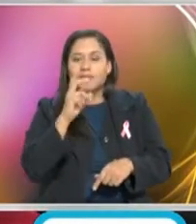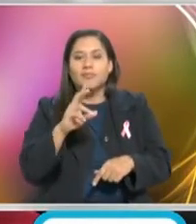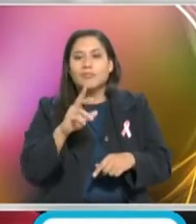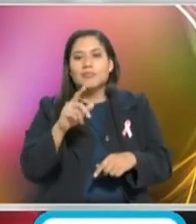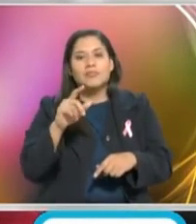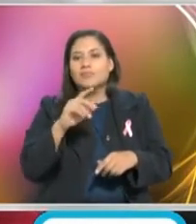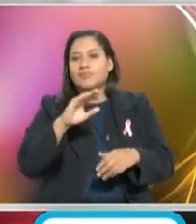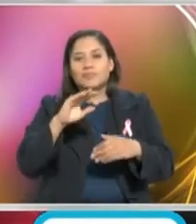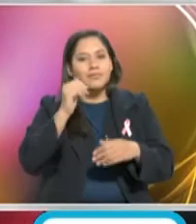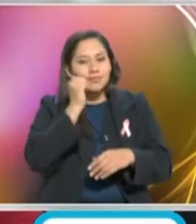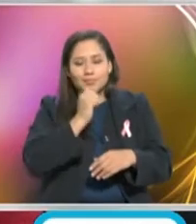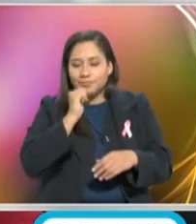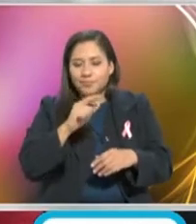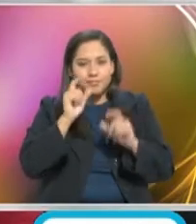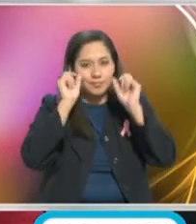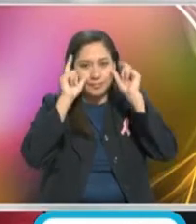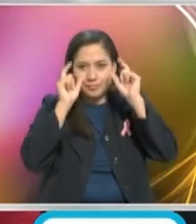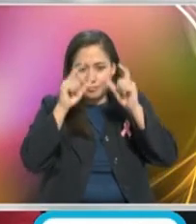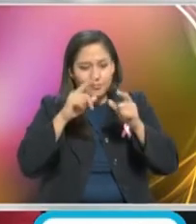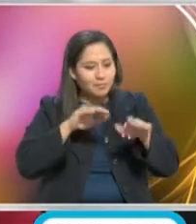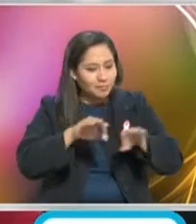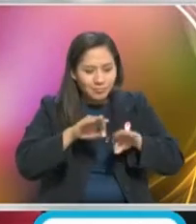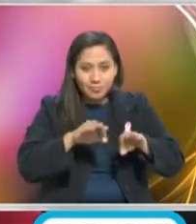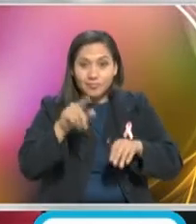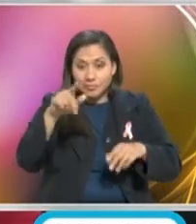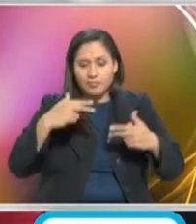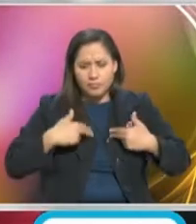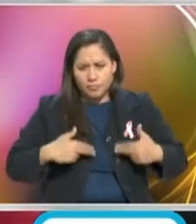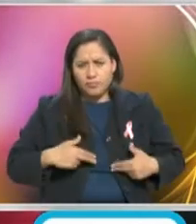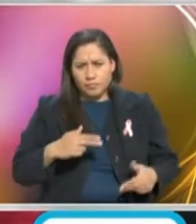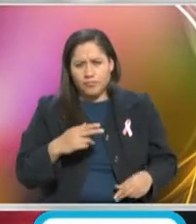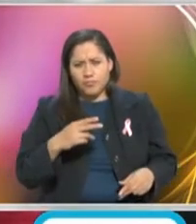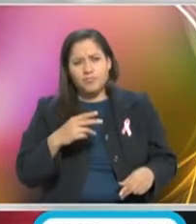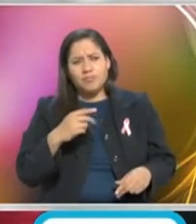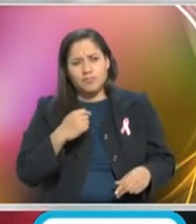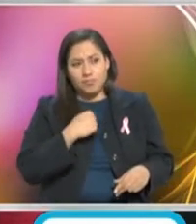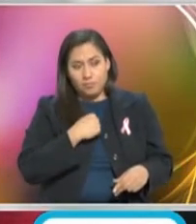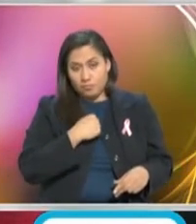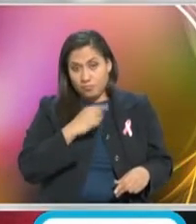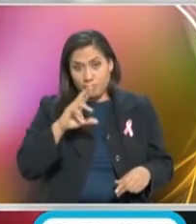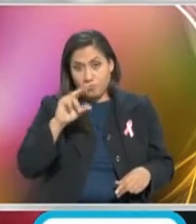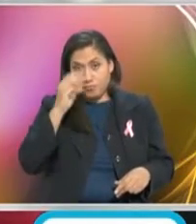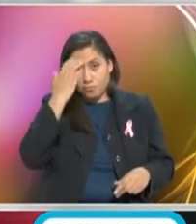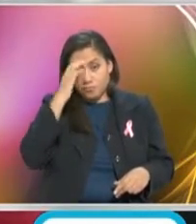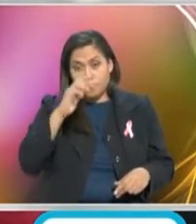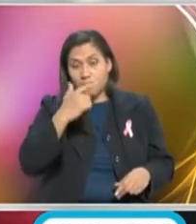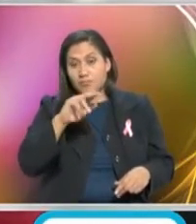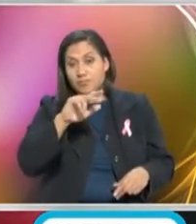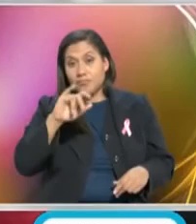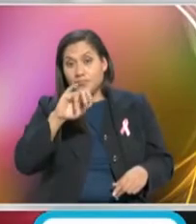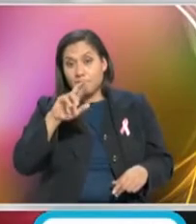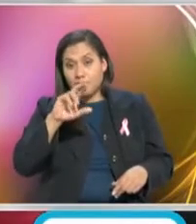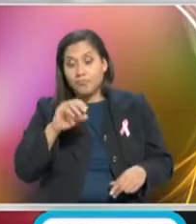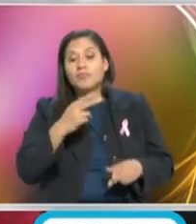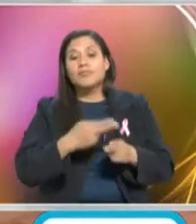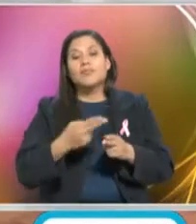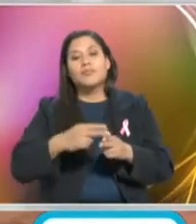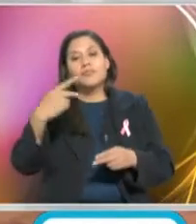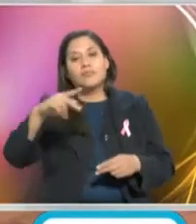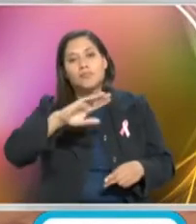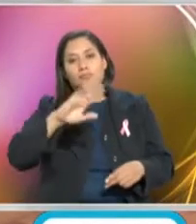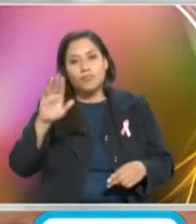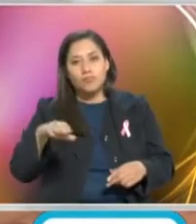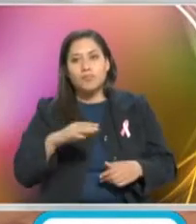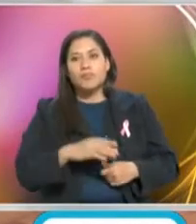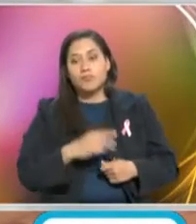ser humano, como científico, pero como ser humano. Yo no conocí a Guillermo González Camarena hasta que murió.